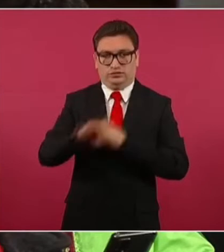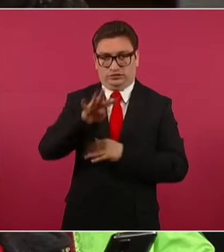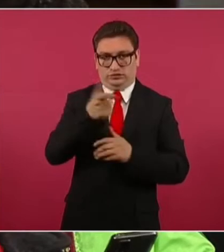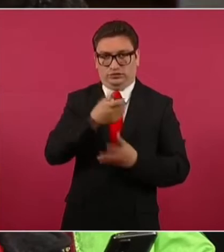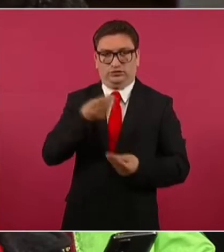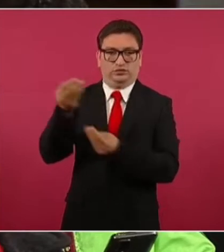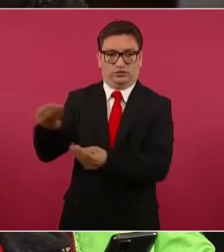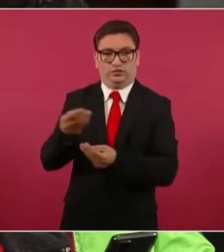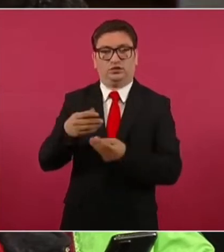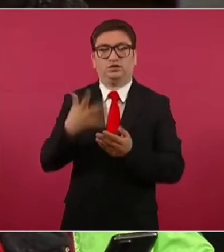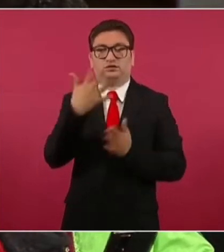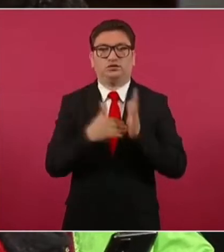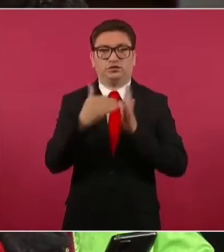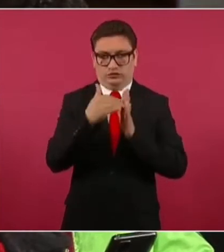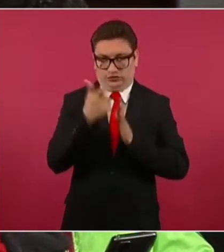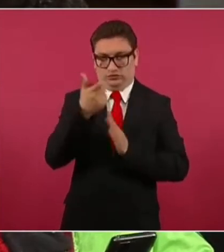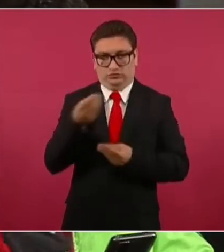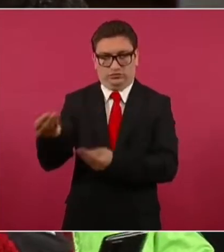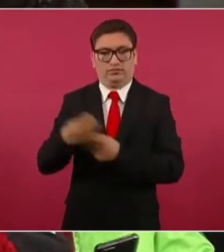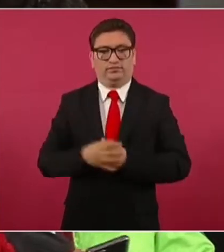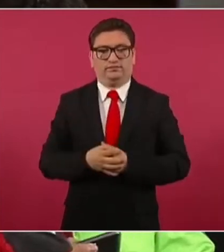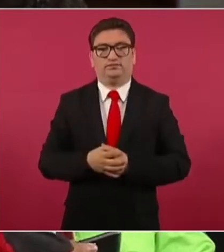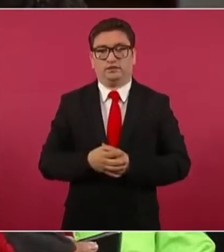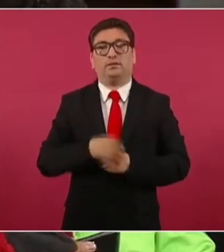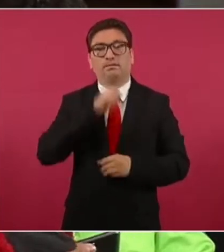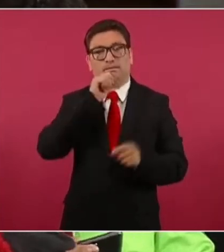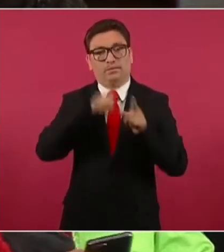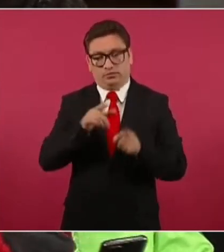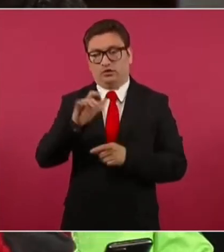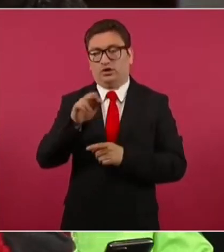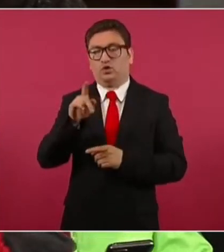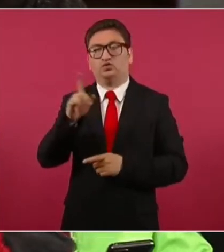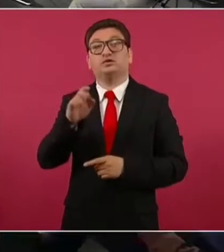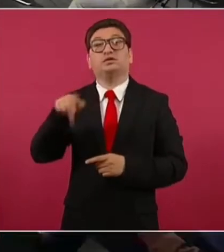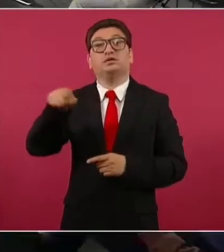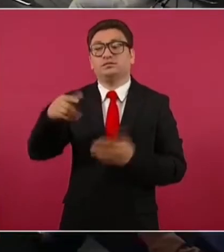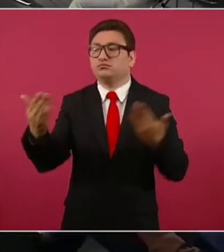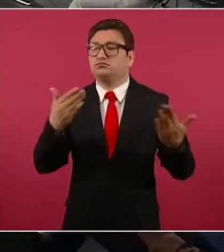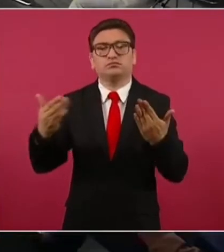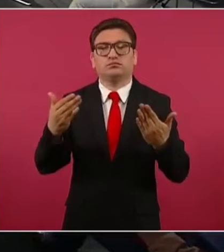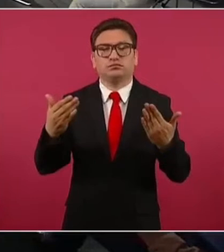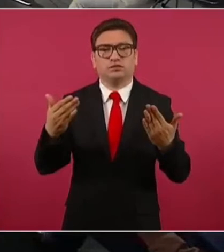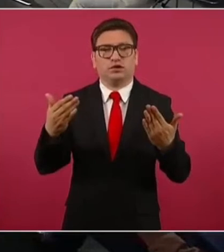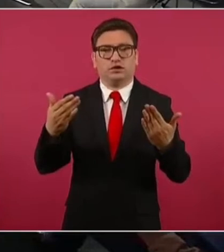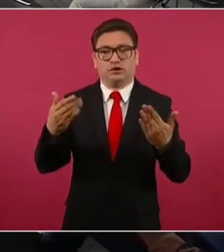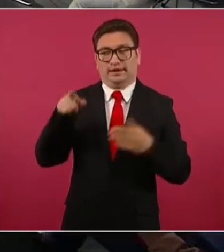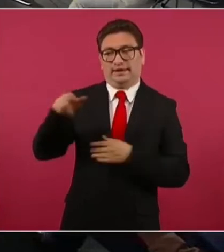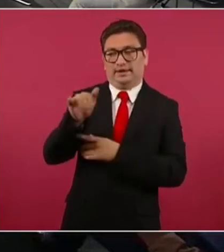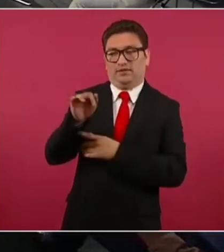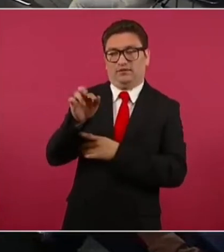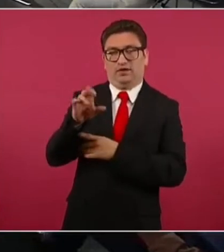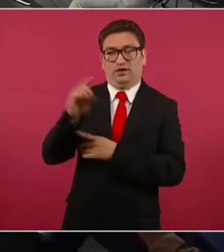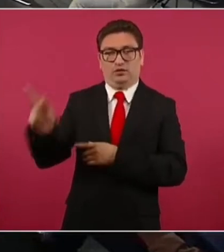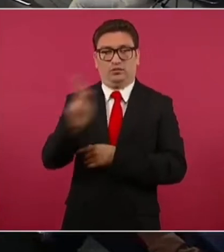2019, que se le entregaron 5 millones de pesos. También pudimos ver que Krause pues comparó a Alfaro